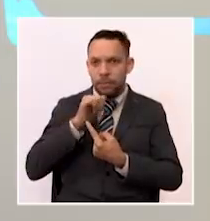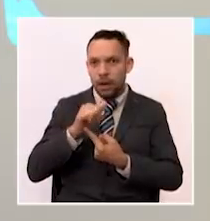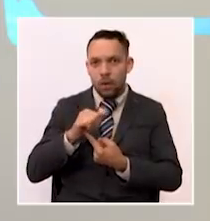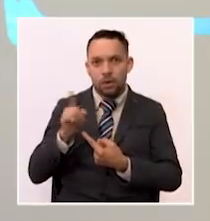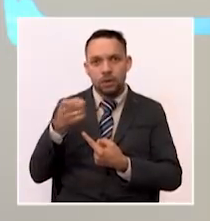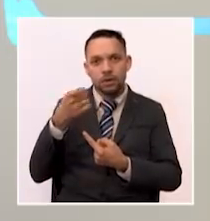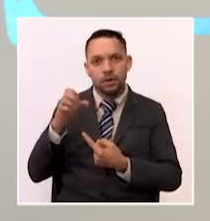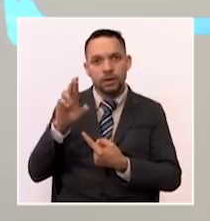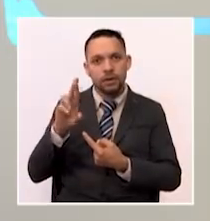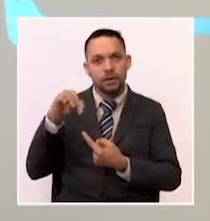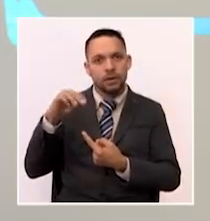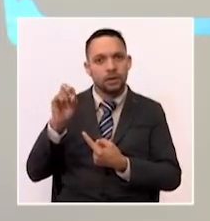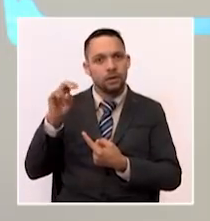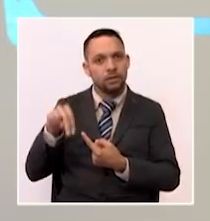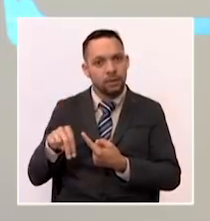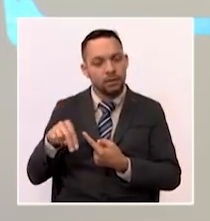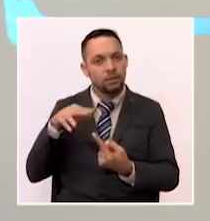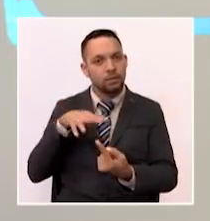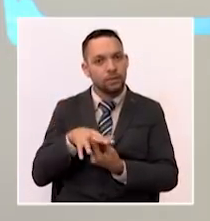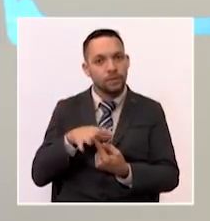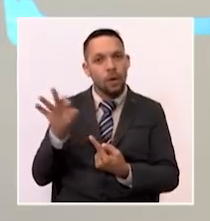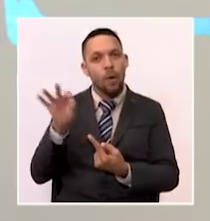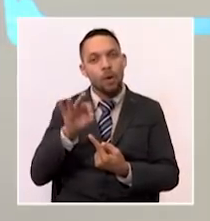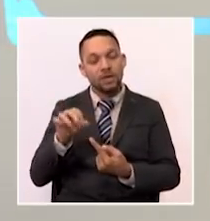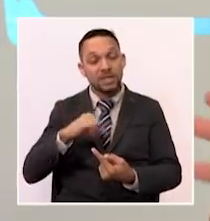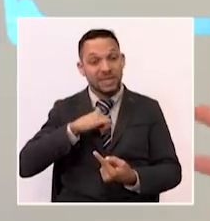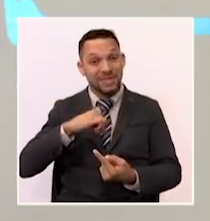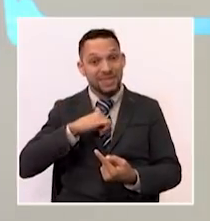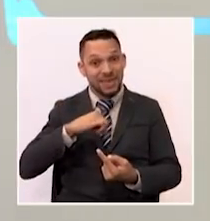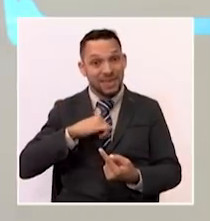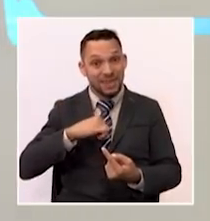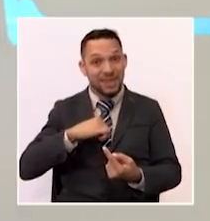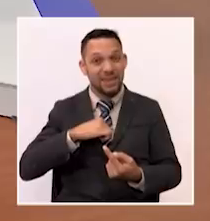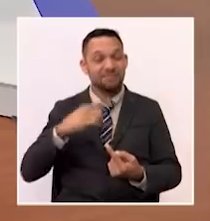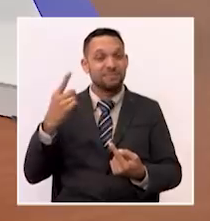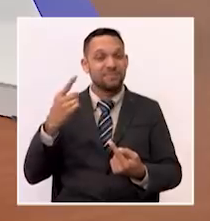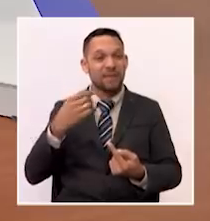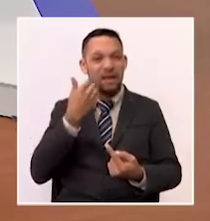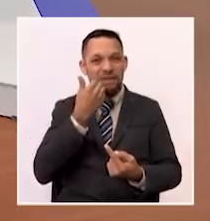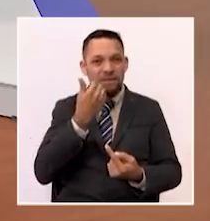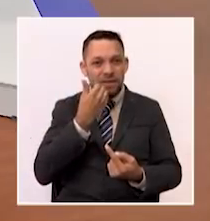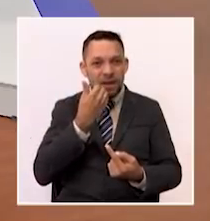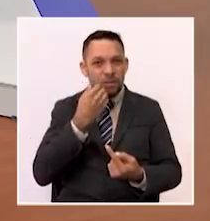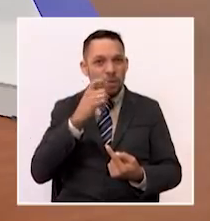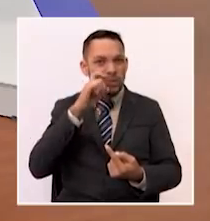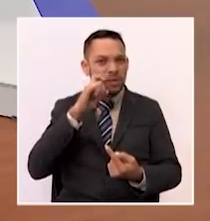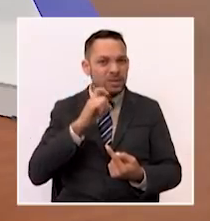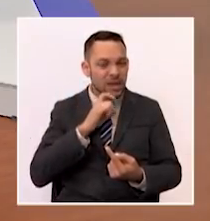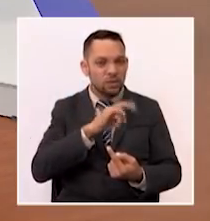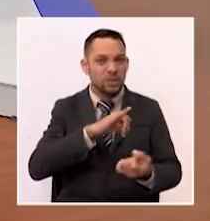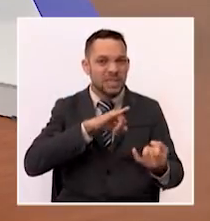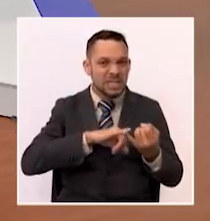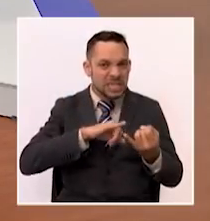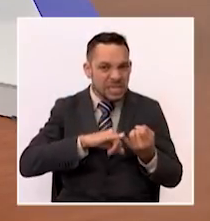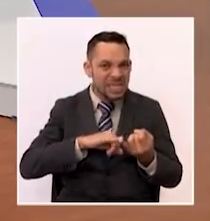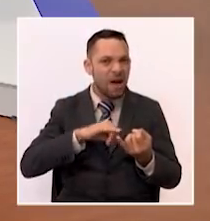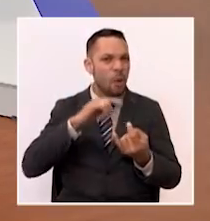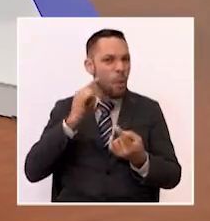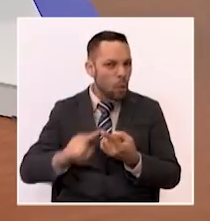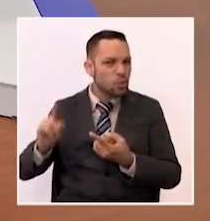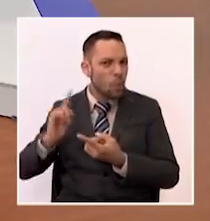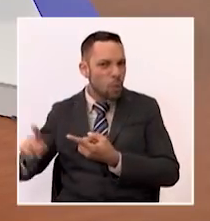Y además tenemos las pacientes que tienen enfermedades de transmisión sexual. Aquí yo quiero hacer una pregunta y es porque de pronto se